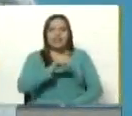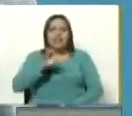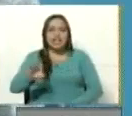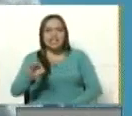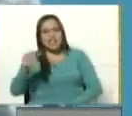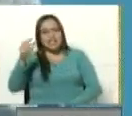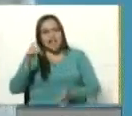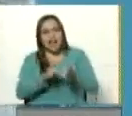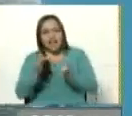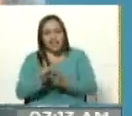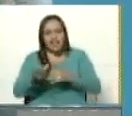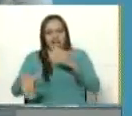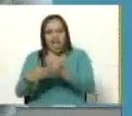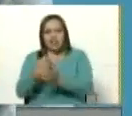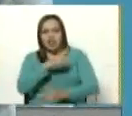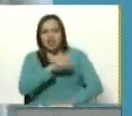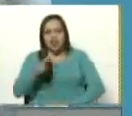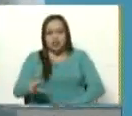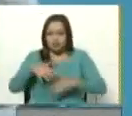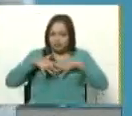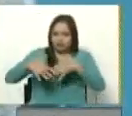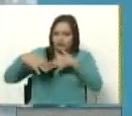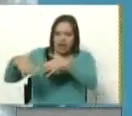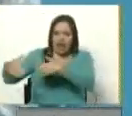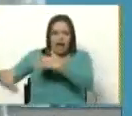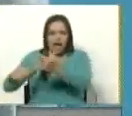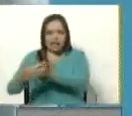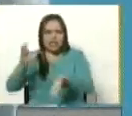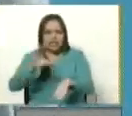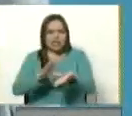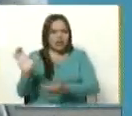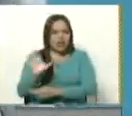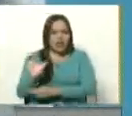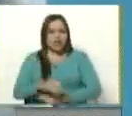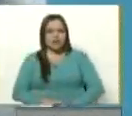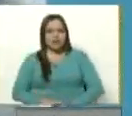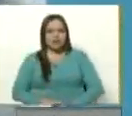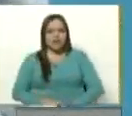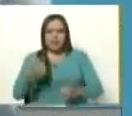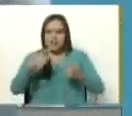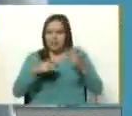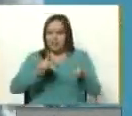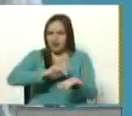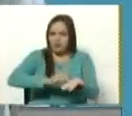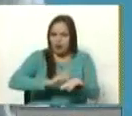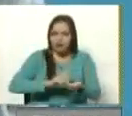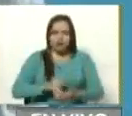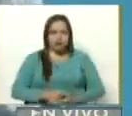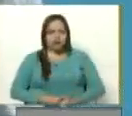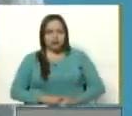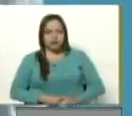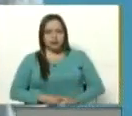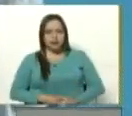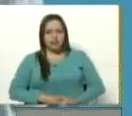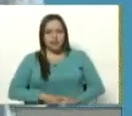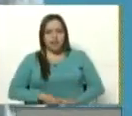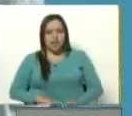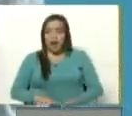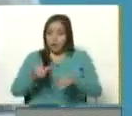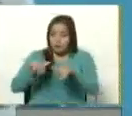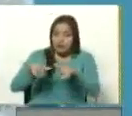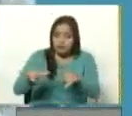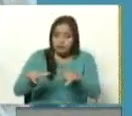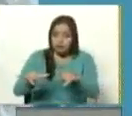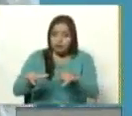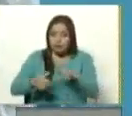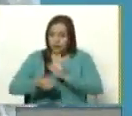12 salieron dos inmensas marchas hacia el centro de Caracas, lo que fue Caricuado, Macarao, Antímano. Entonces, esa fue la mayor fundamental en ese